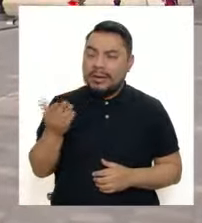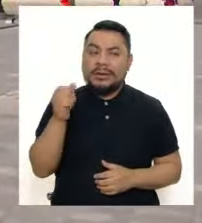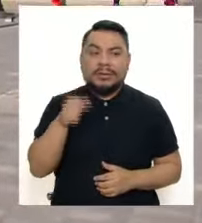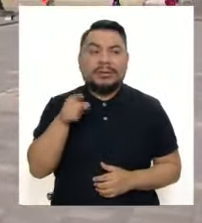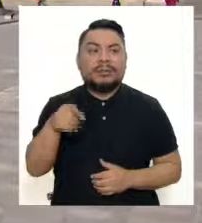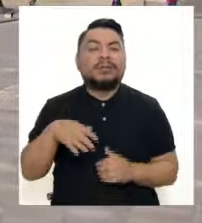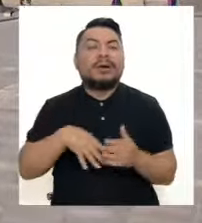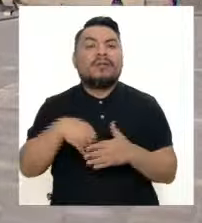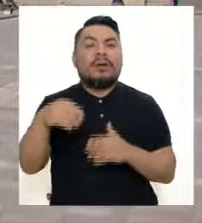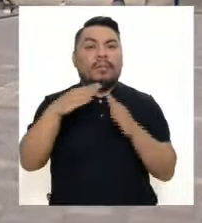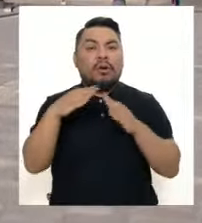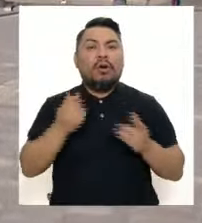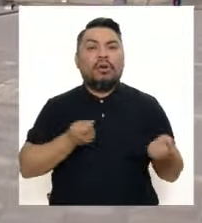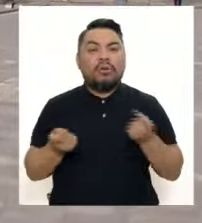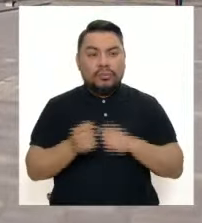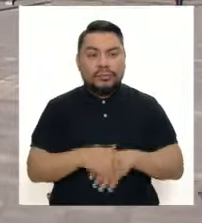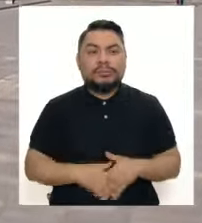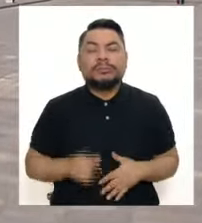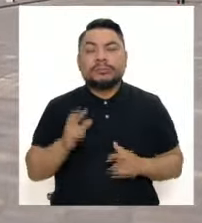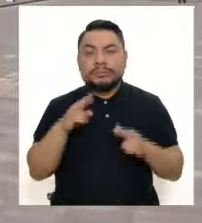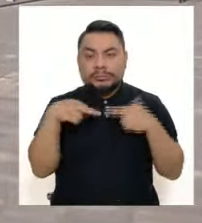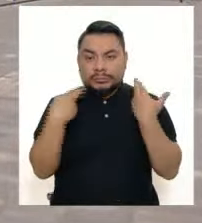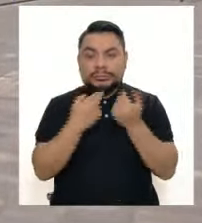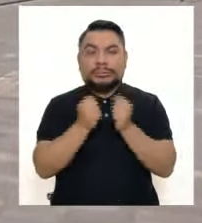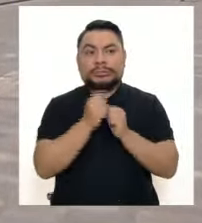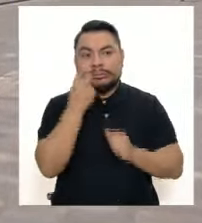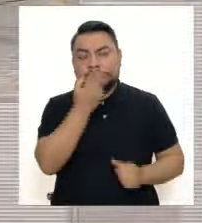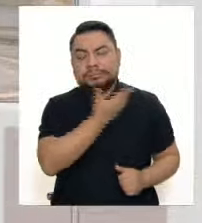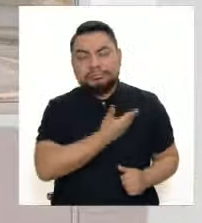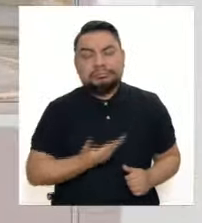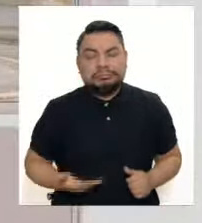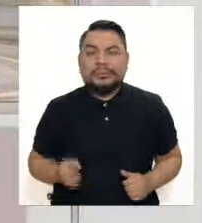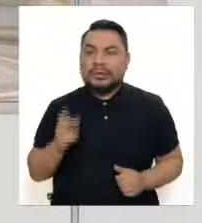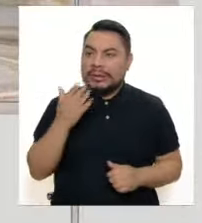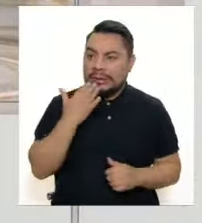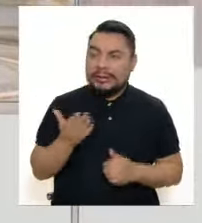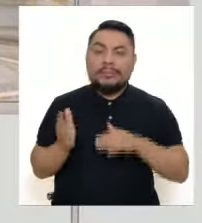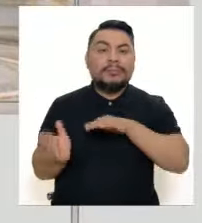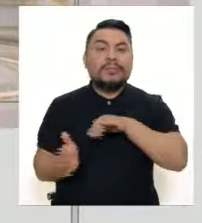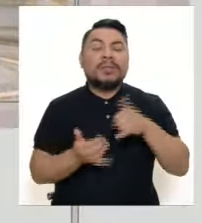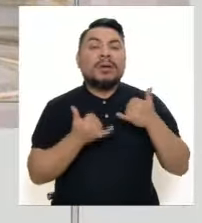desde Palacio de gobierno con las reuniones que va sosteniendo la mandataria Bueno nos vamos ahora a otro poder del